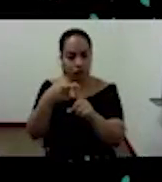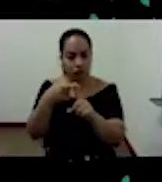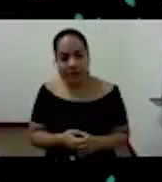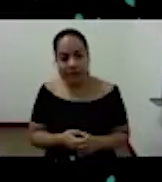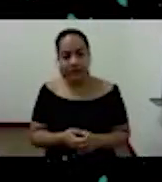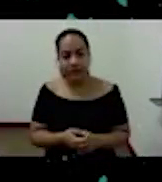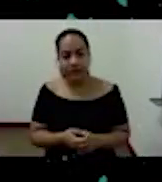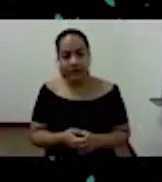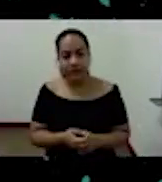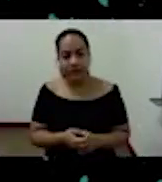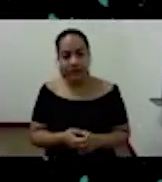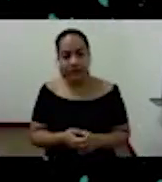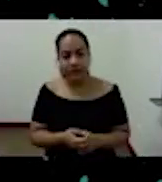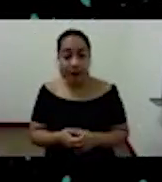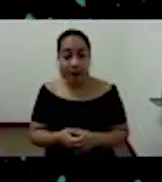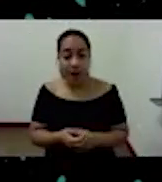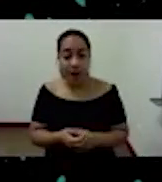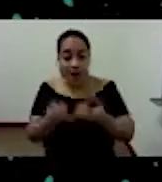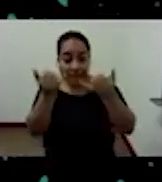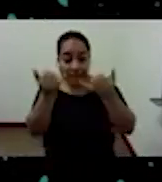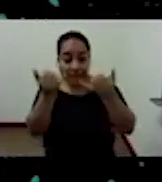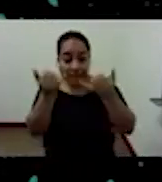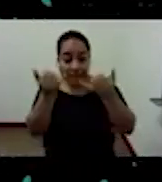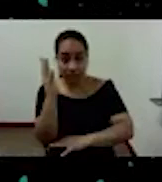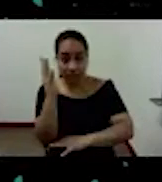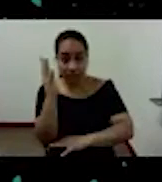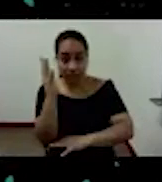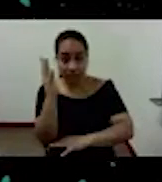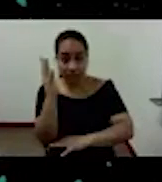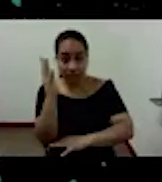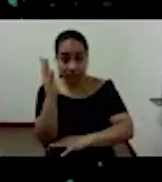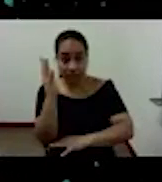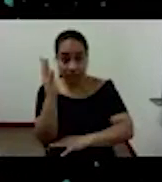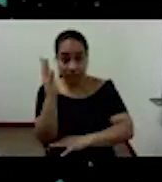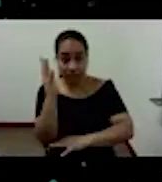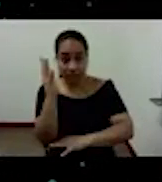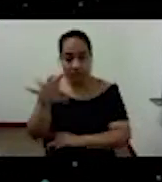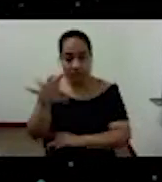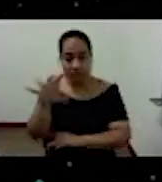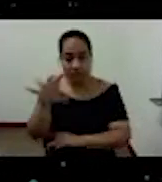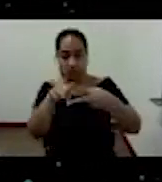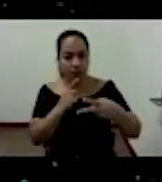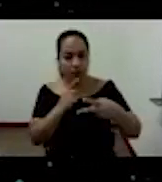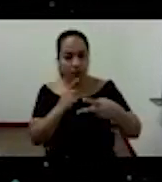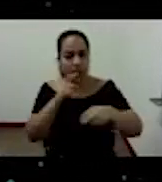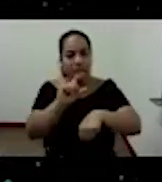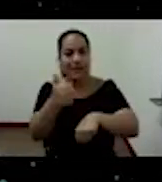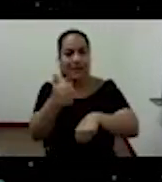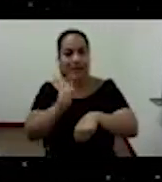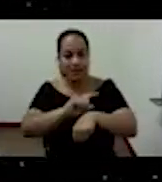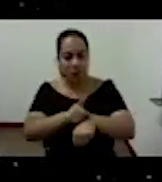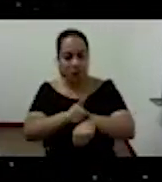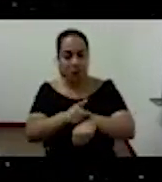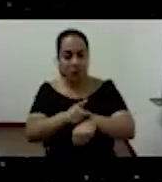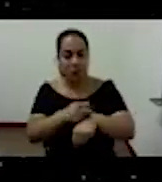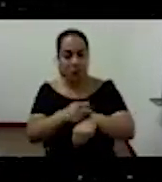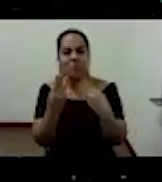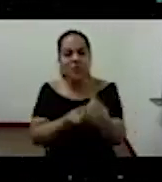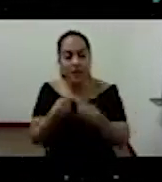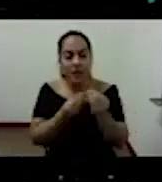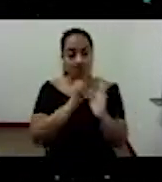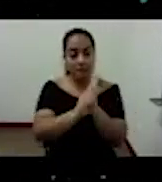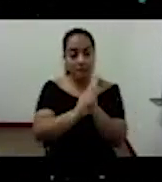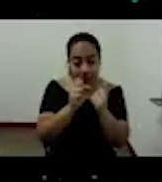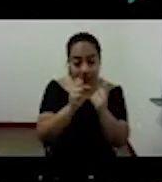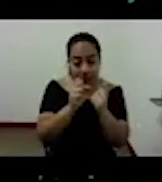Al final de la intervención se seleccionarán y socializarán dos de ellas, en un espacio de 10 minutos. Para llevar un registro de asistentes de